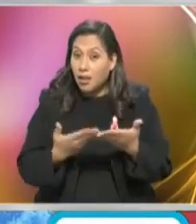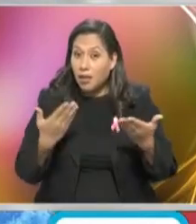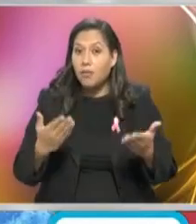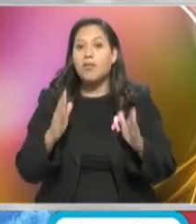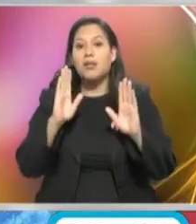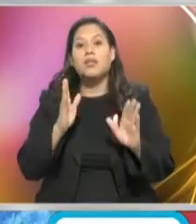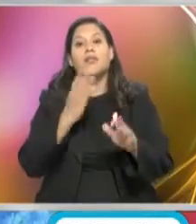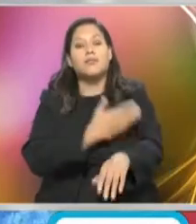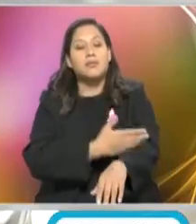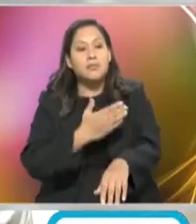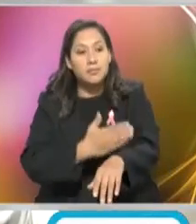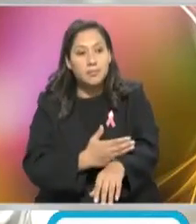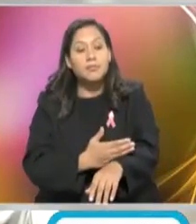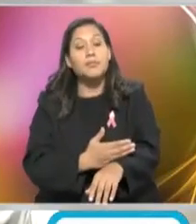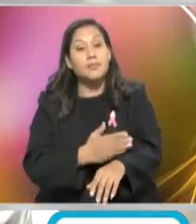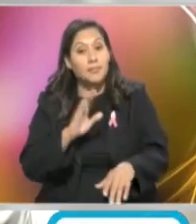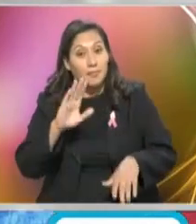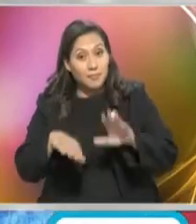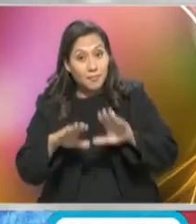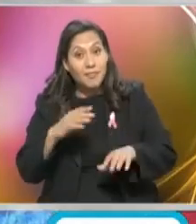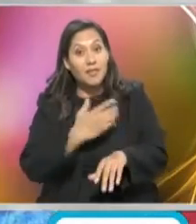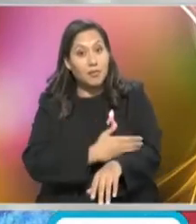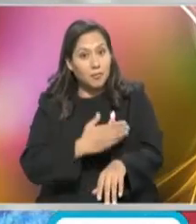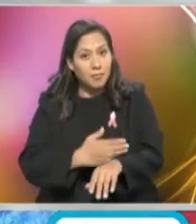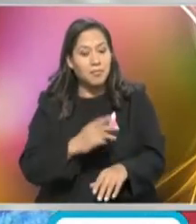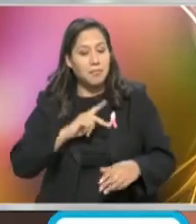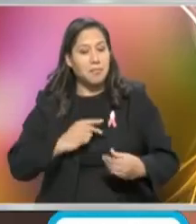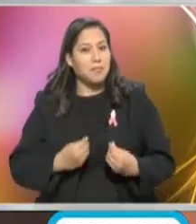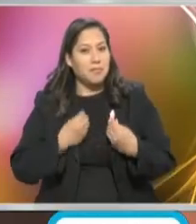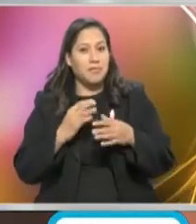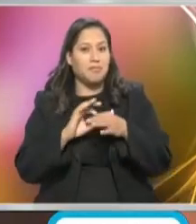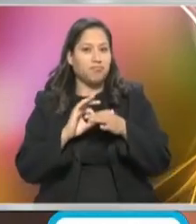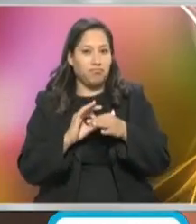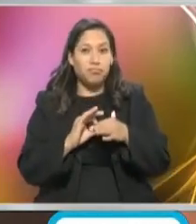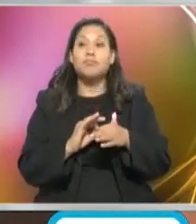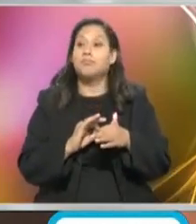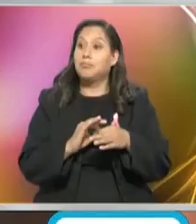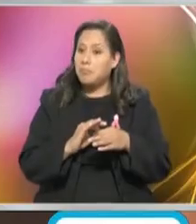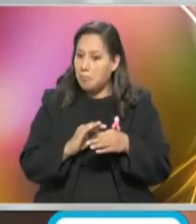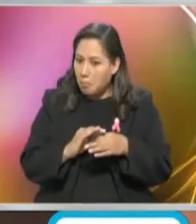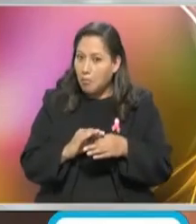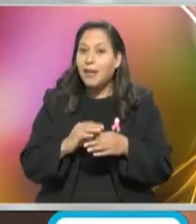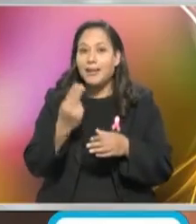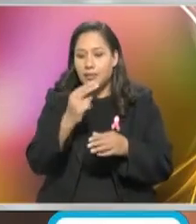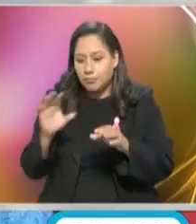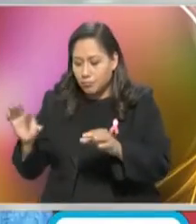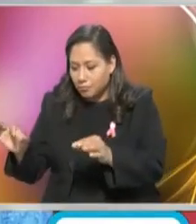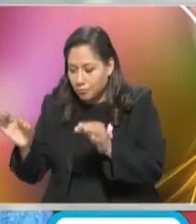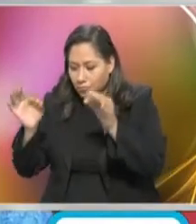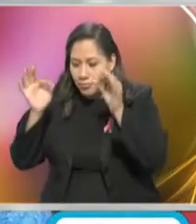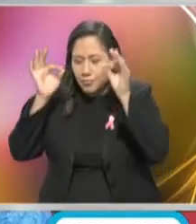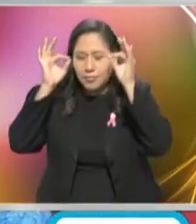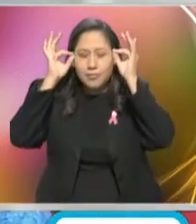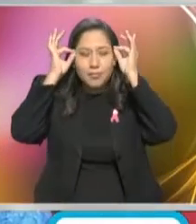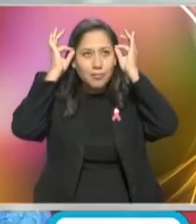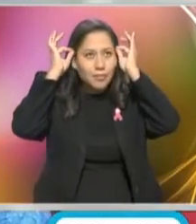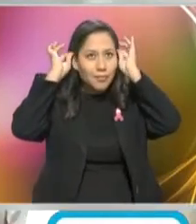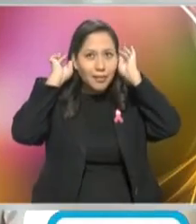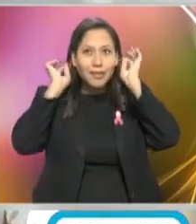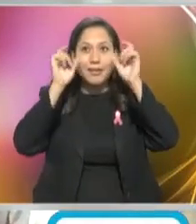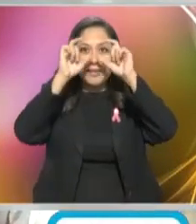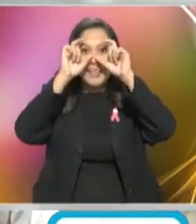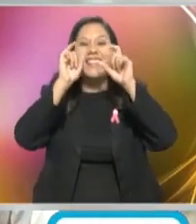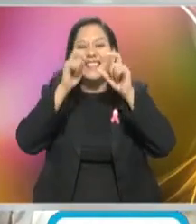los compañeros y muchas veces compañeros de vida. Pues hay que ponernos los lentes Exacto. de la mercadotecnia